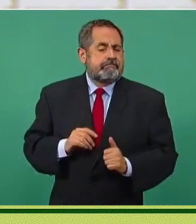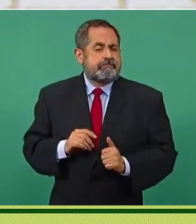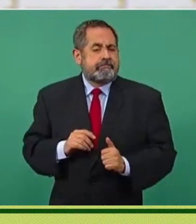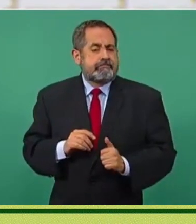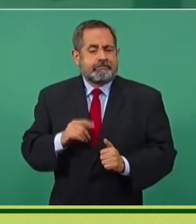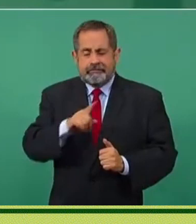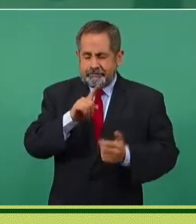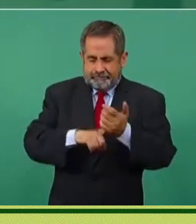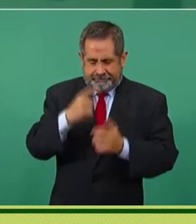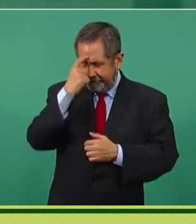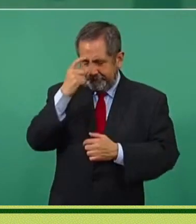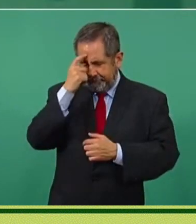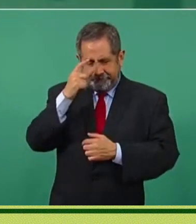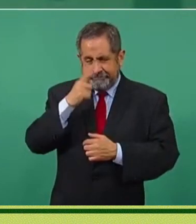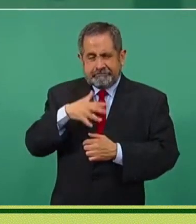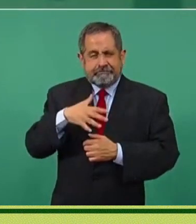el vicio,